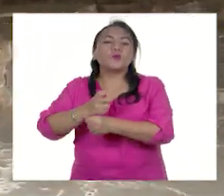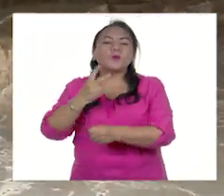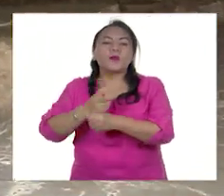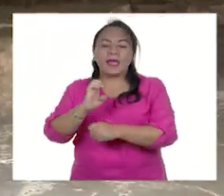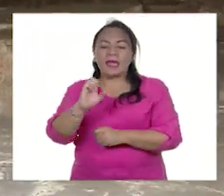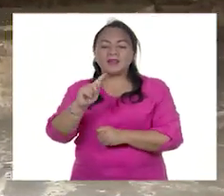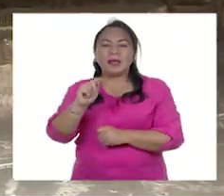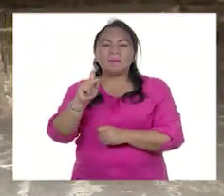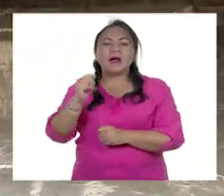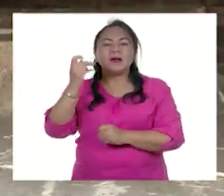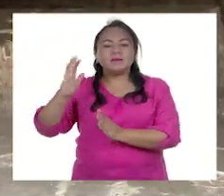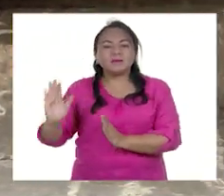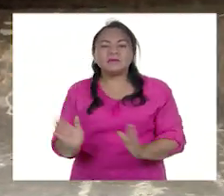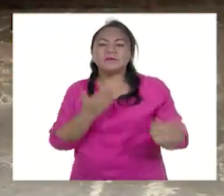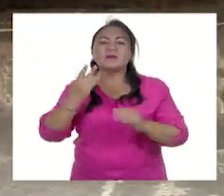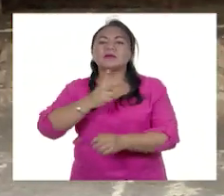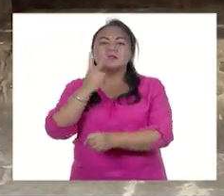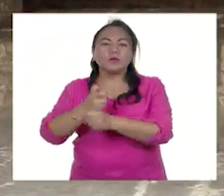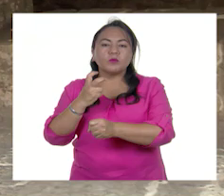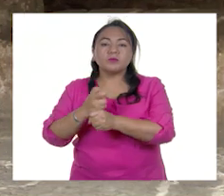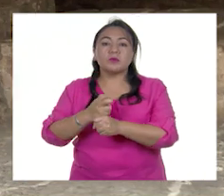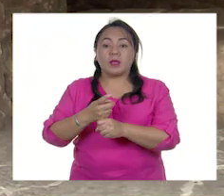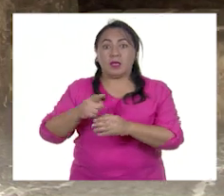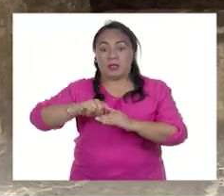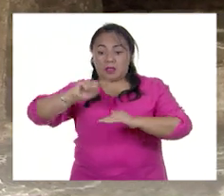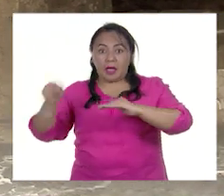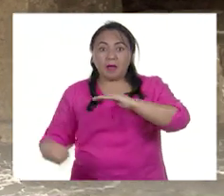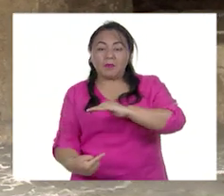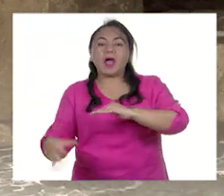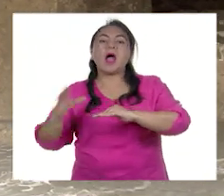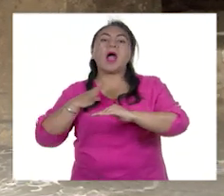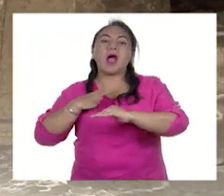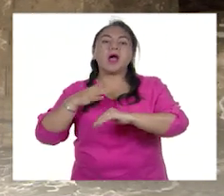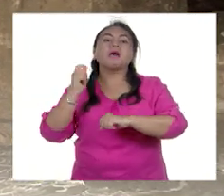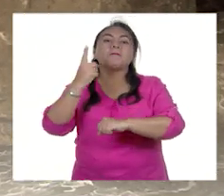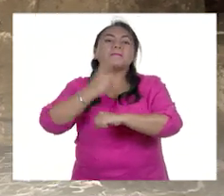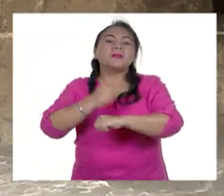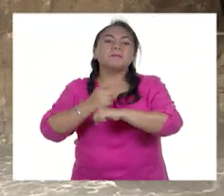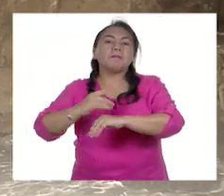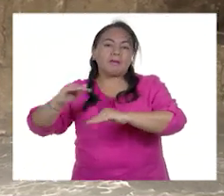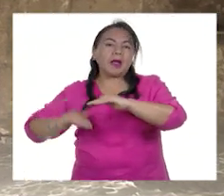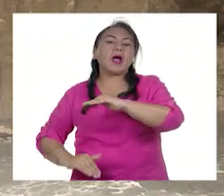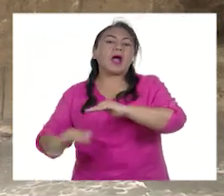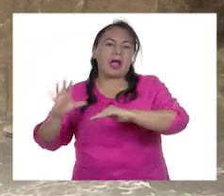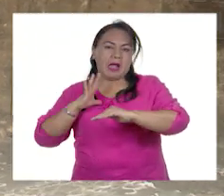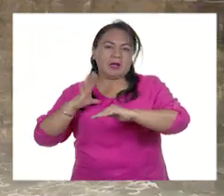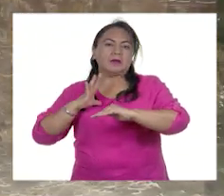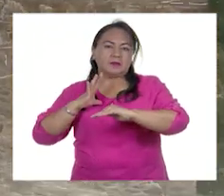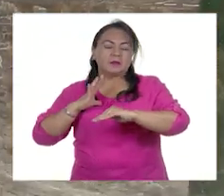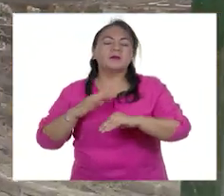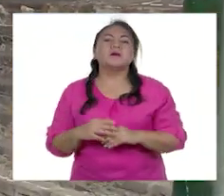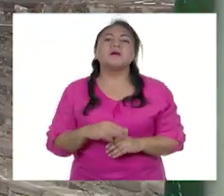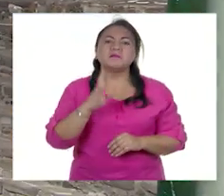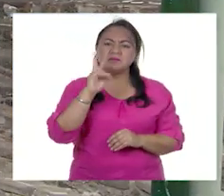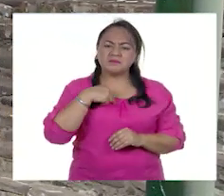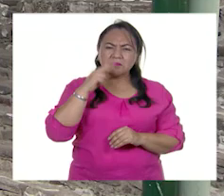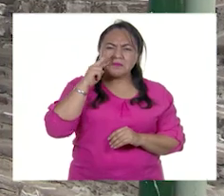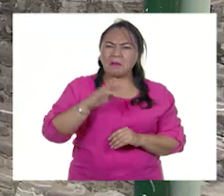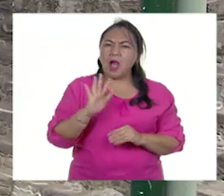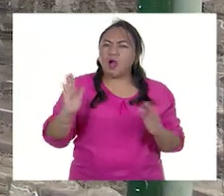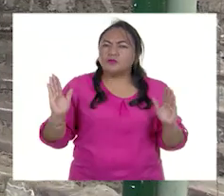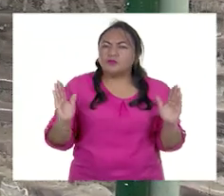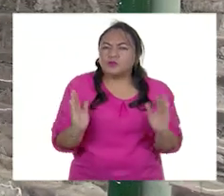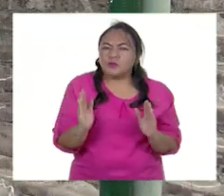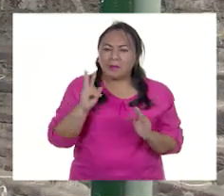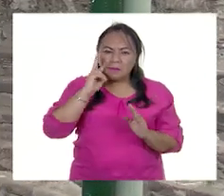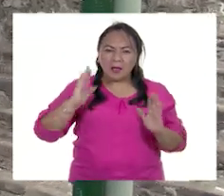sabemos que por debajo de esta etapa hay por lo menos una etapa anterior. Y bueno, la verdad es que se ven pequeñas